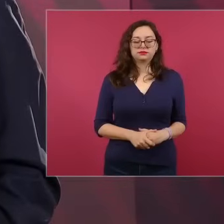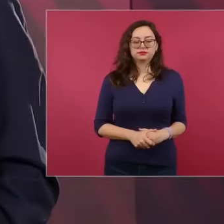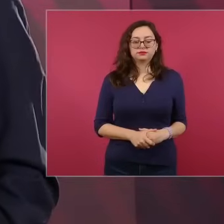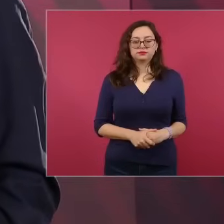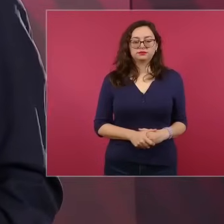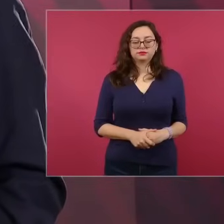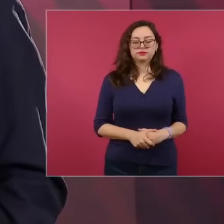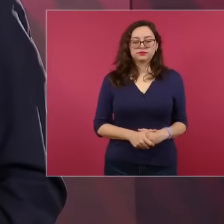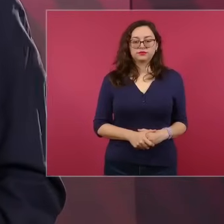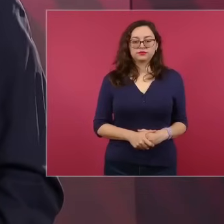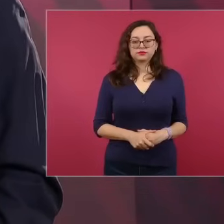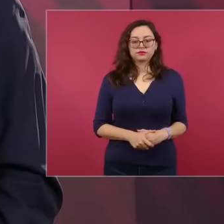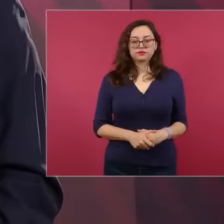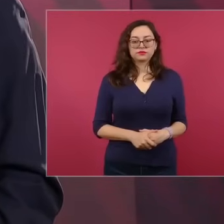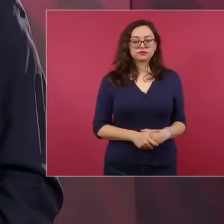no dejarse